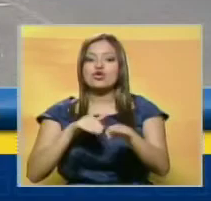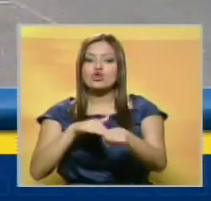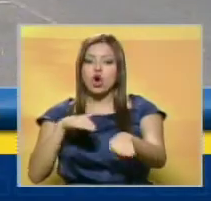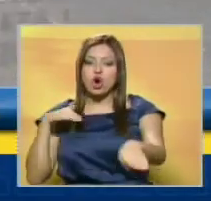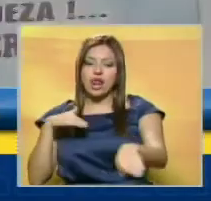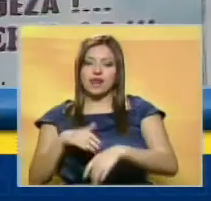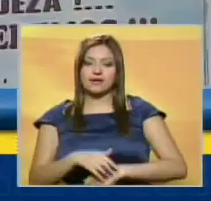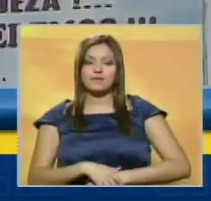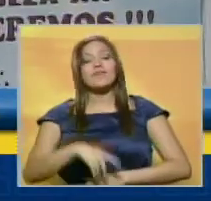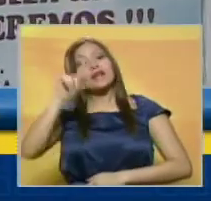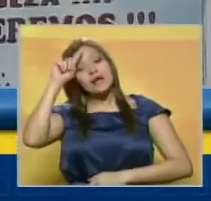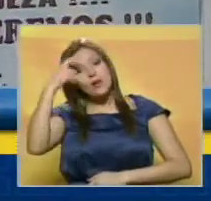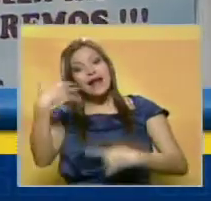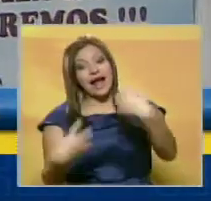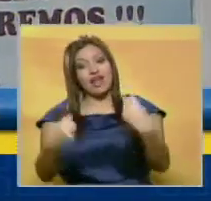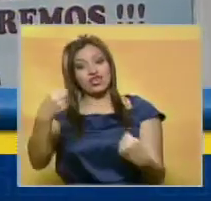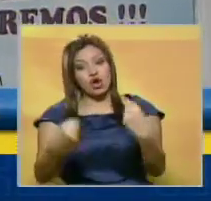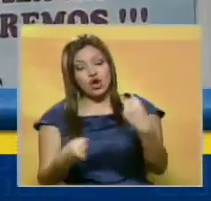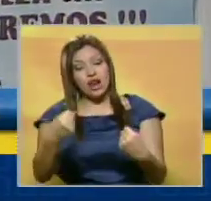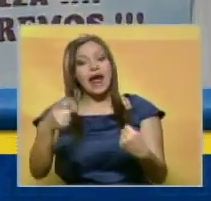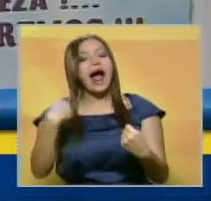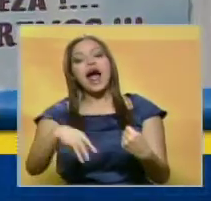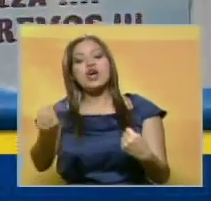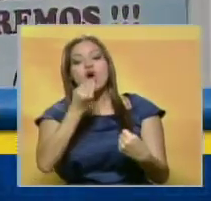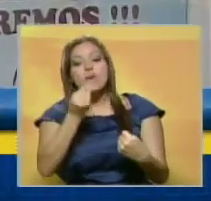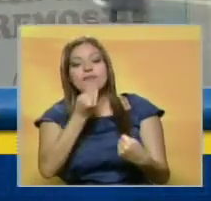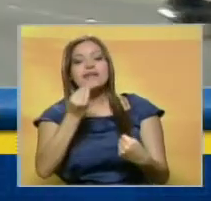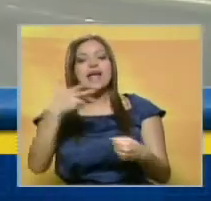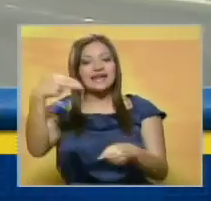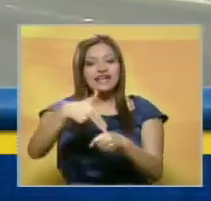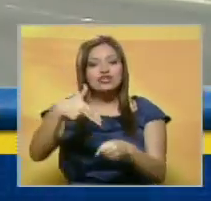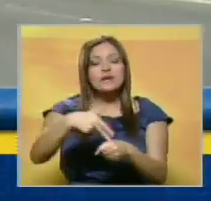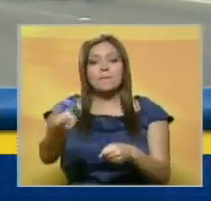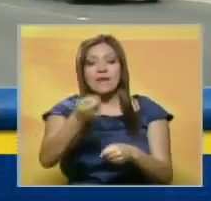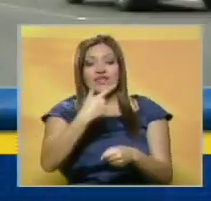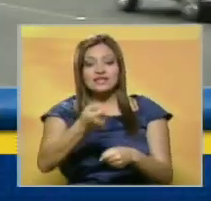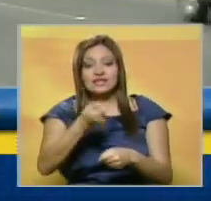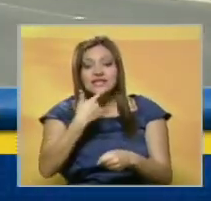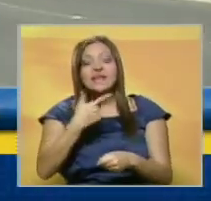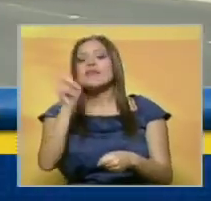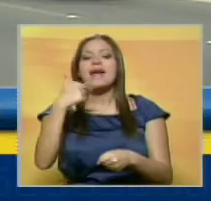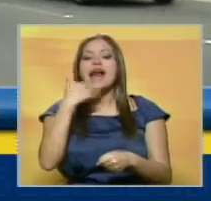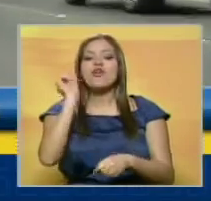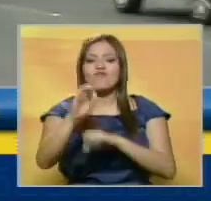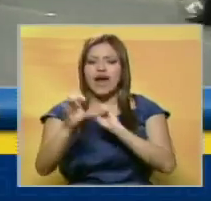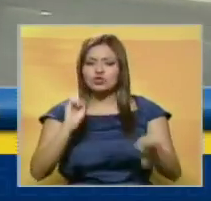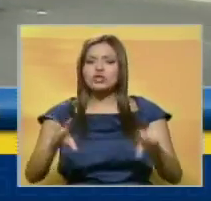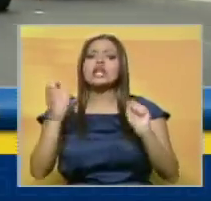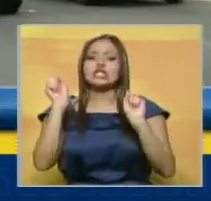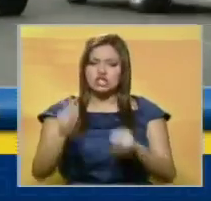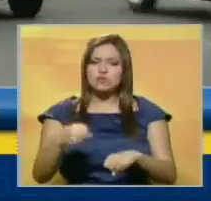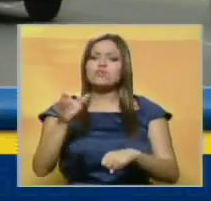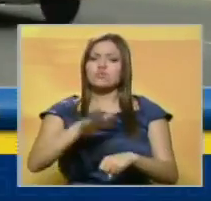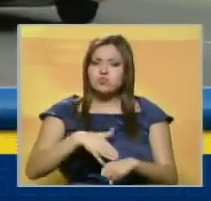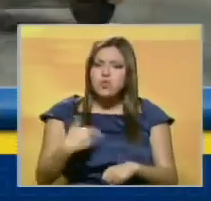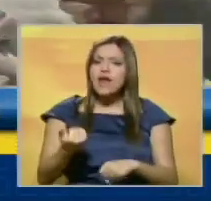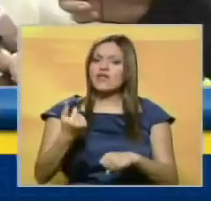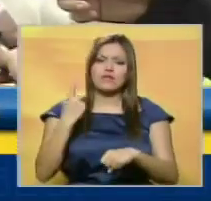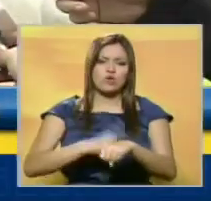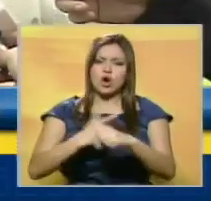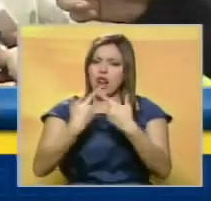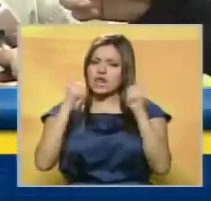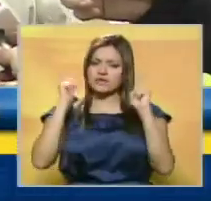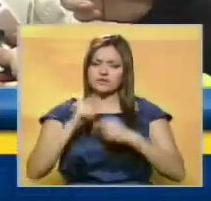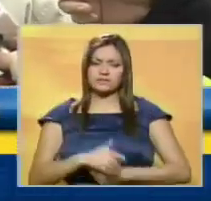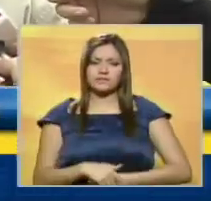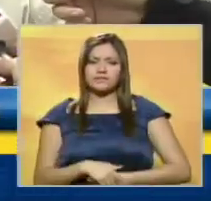pico. Recordó que las gandolas que transportan alimentos, combustibles, medicamentos y desechos sólidos podrán circular a toda hora.